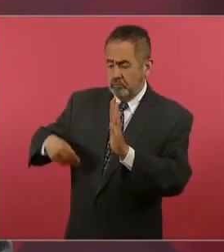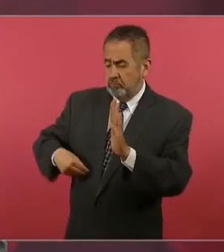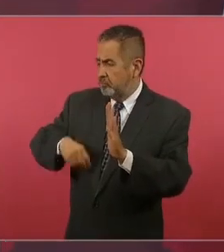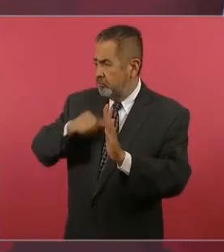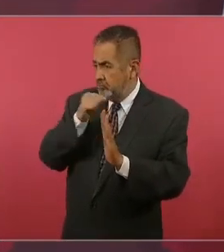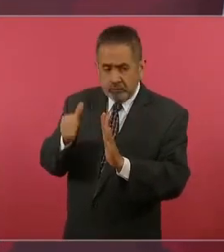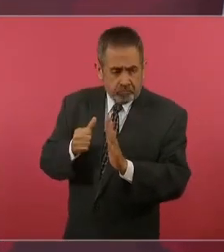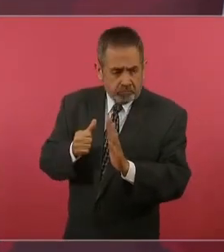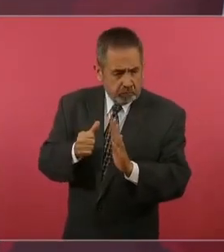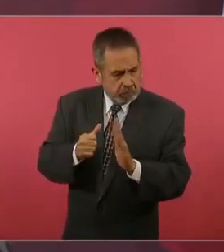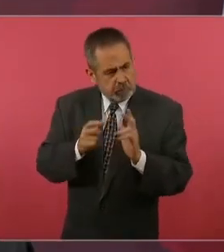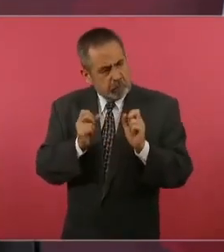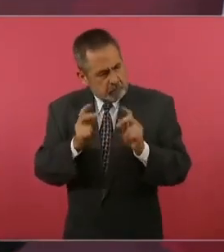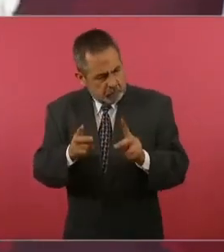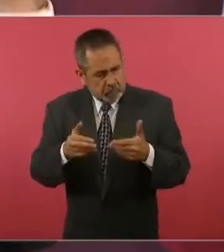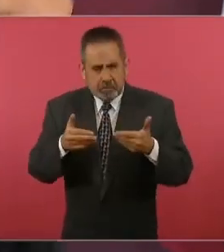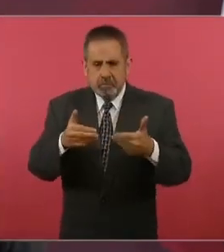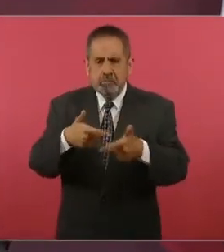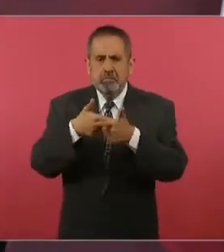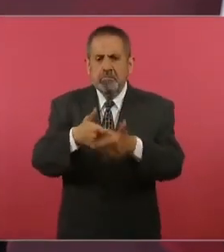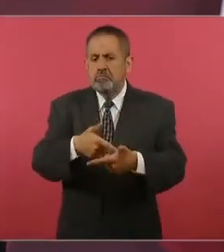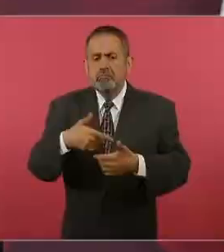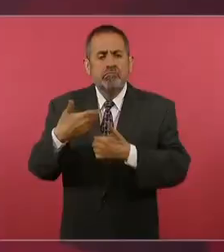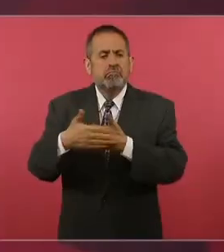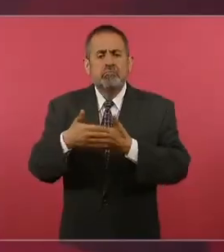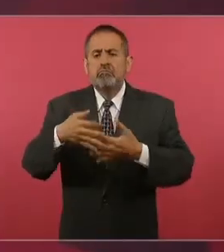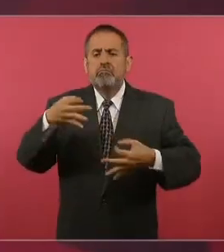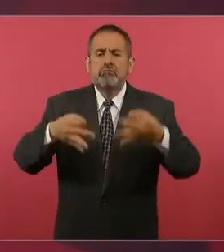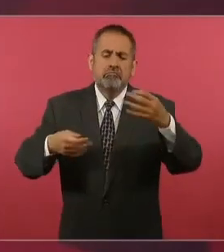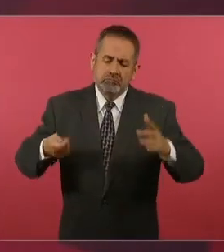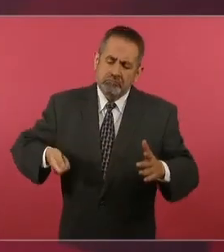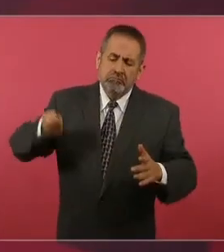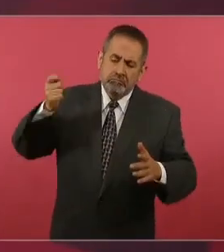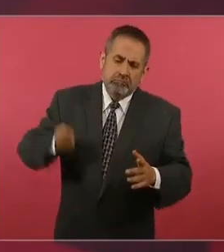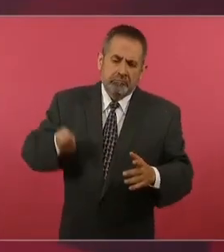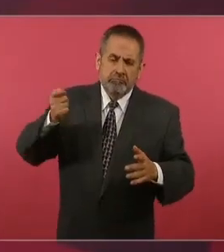inocente, pues hasta que haya una sentencia